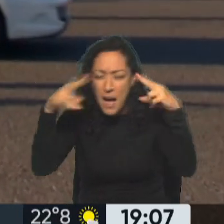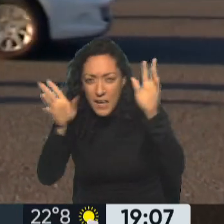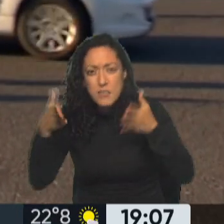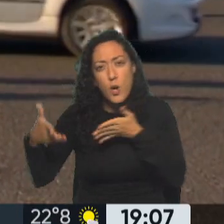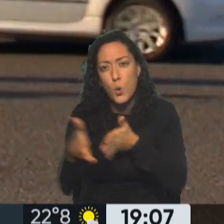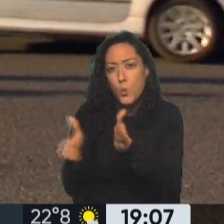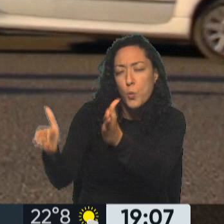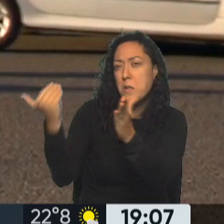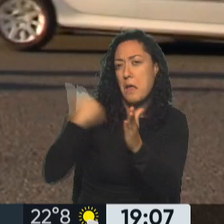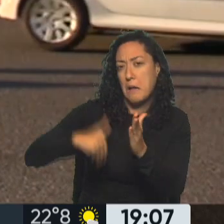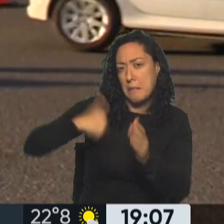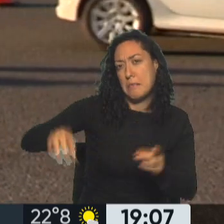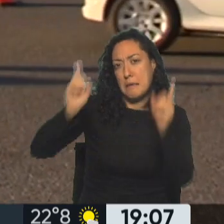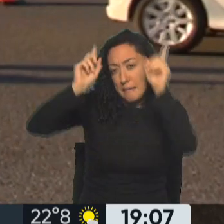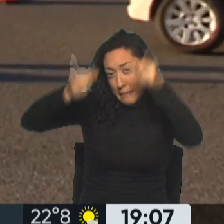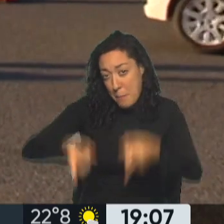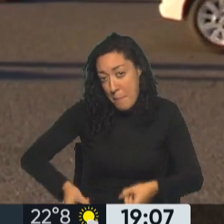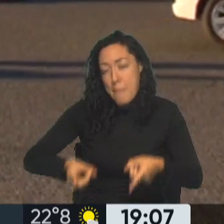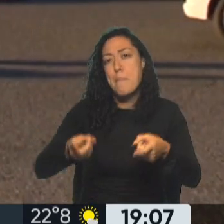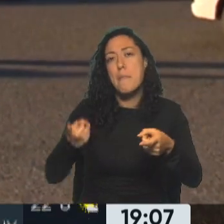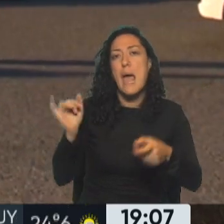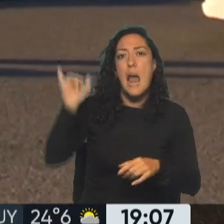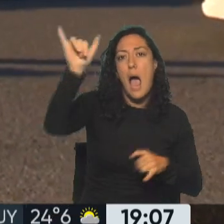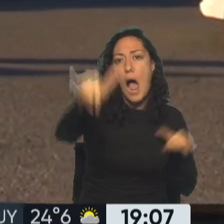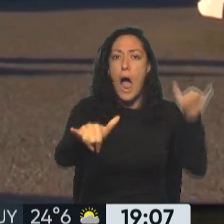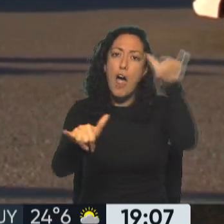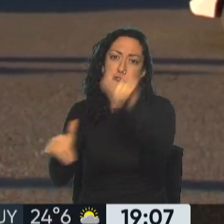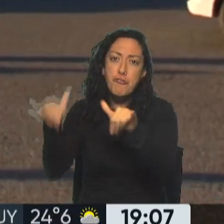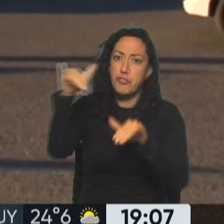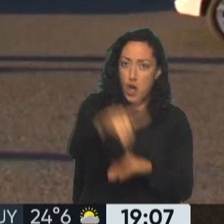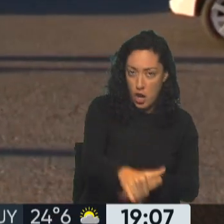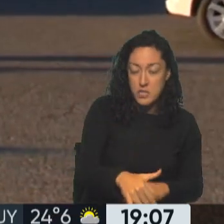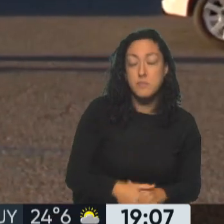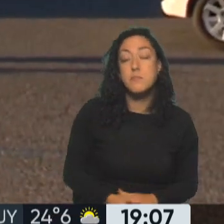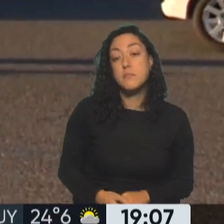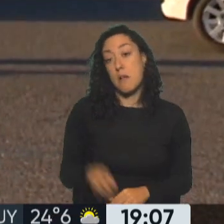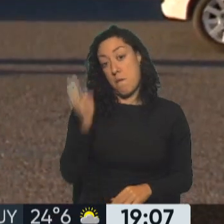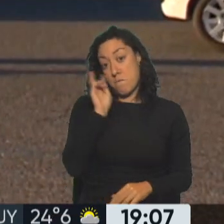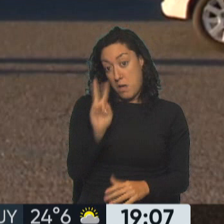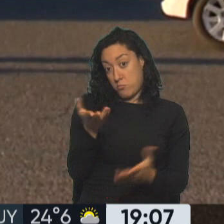rutas argentinas y también a nivel aéreo. Como podemos observar,